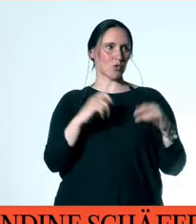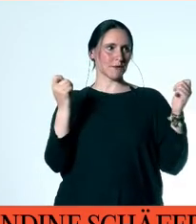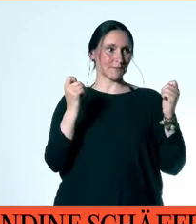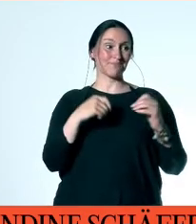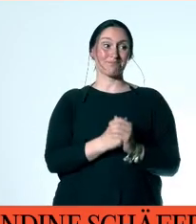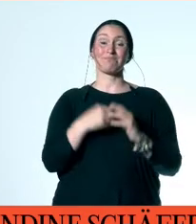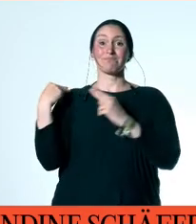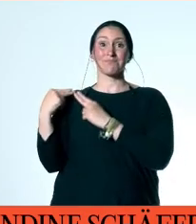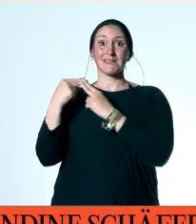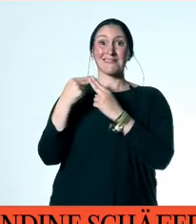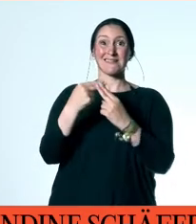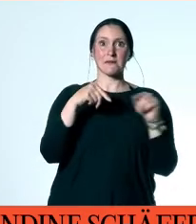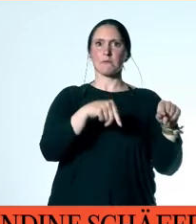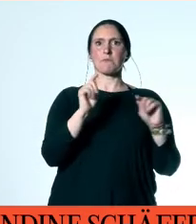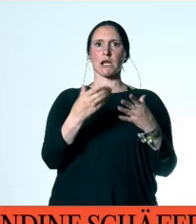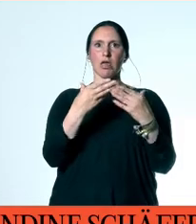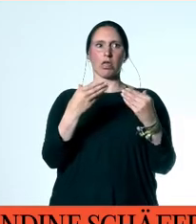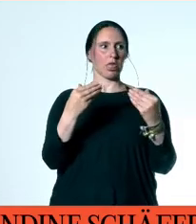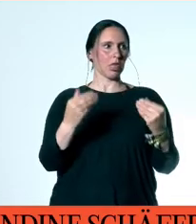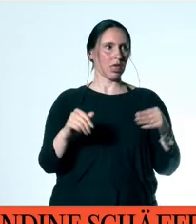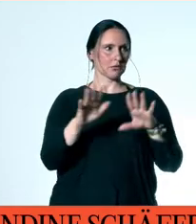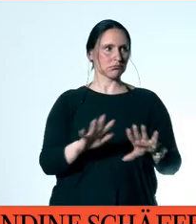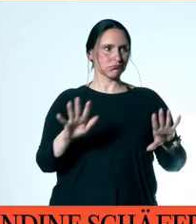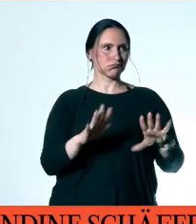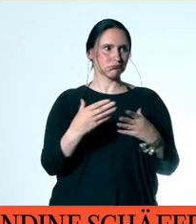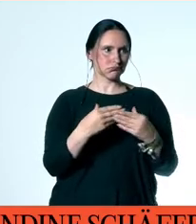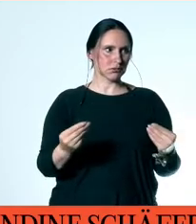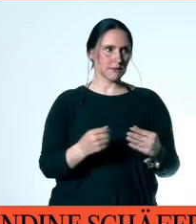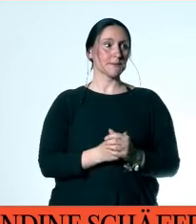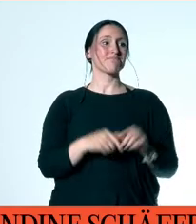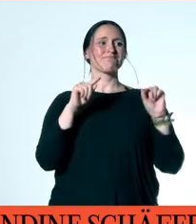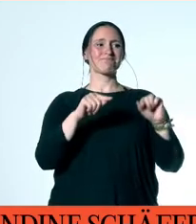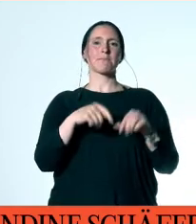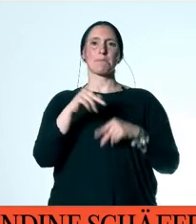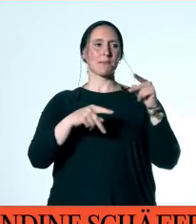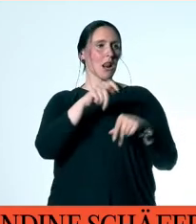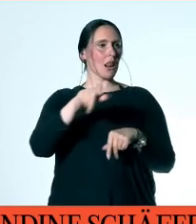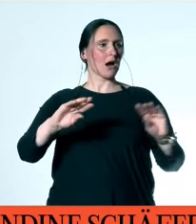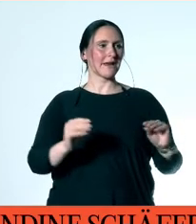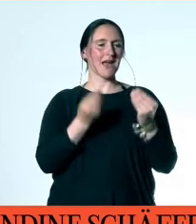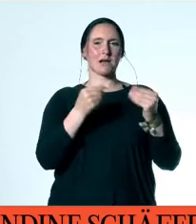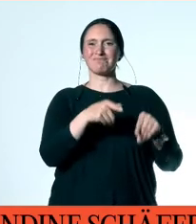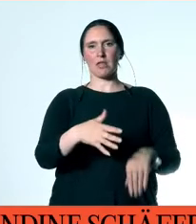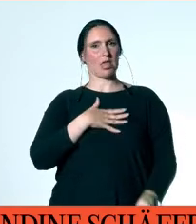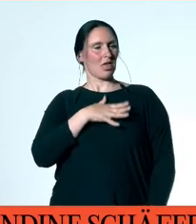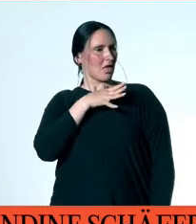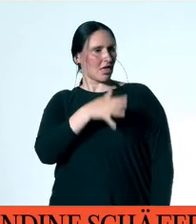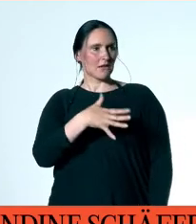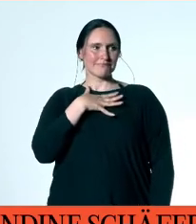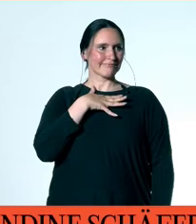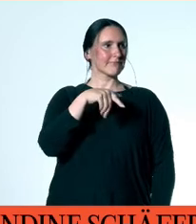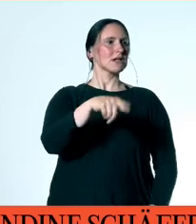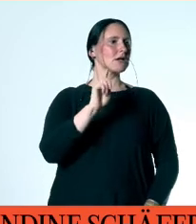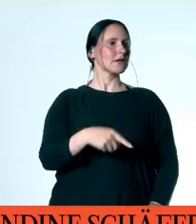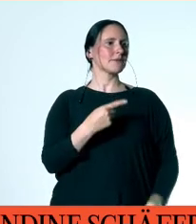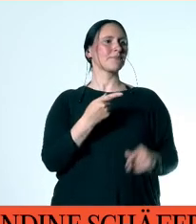Porque ya la tradición se está perdiendo. Ya la juventud hoy en día no le gusta, ¿sí? No le gusta a ellos cuando